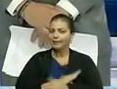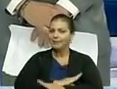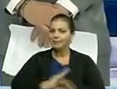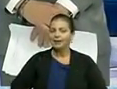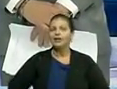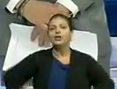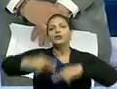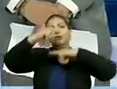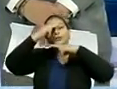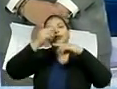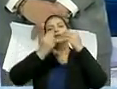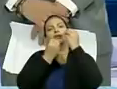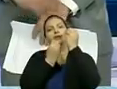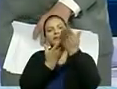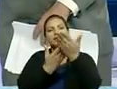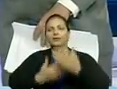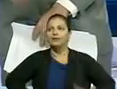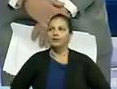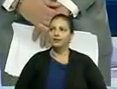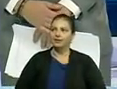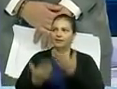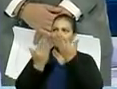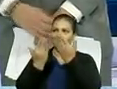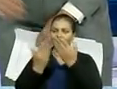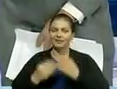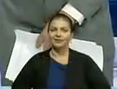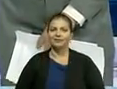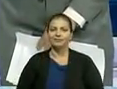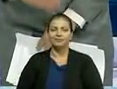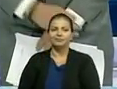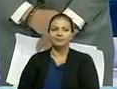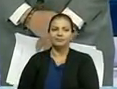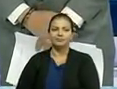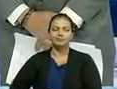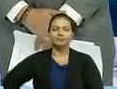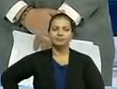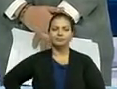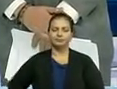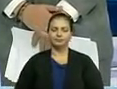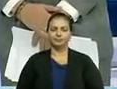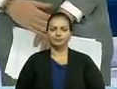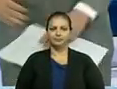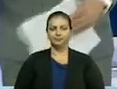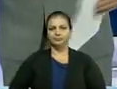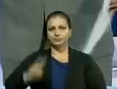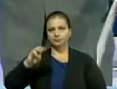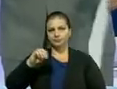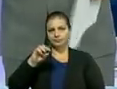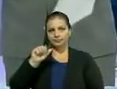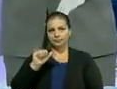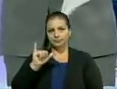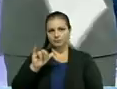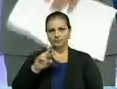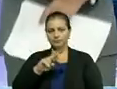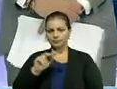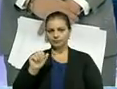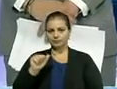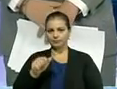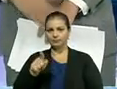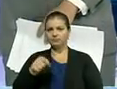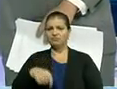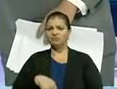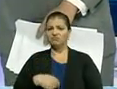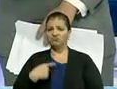8:43 de la mañana. Candy, caramelo. Candy es caramelo. Y vamos con Mayra Montaño, que también la noto ya no muy alegre. Ha perdido su